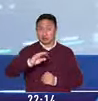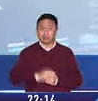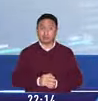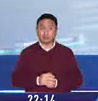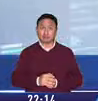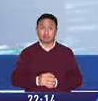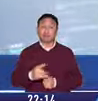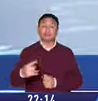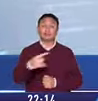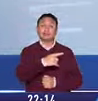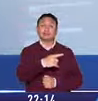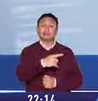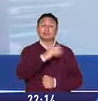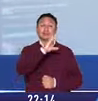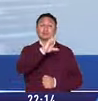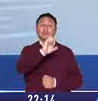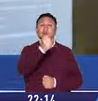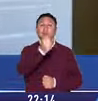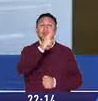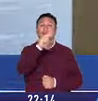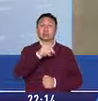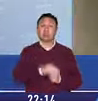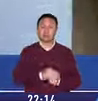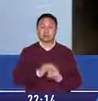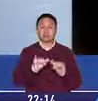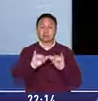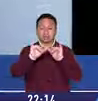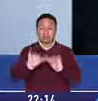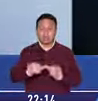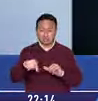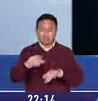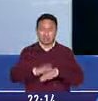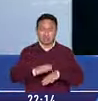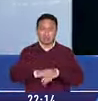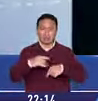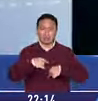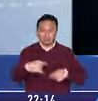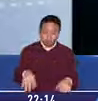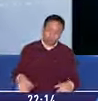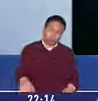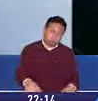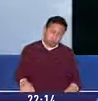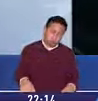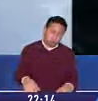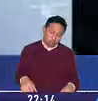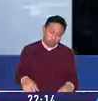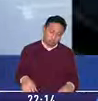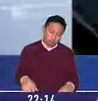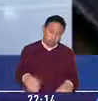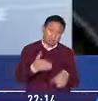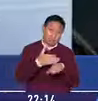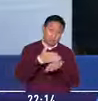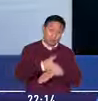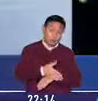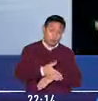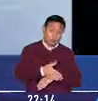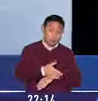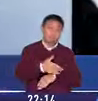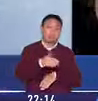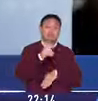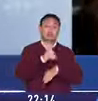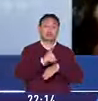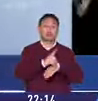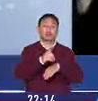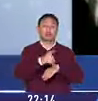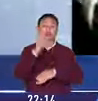tanto, a César optaron por no movilizarlo en vista de que ya no reaccionaba. Minutos más tarde, paramédicos de una